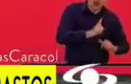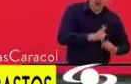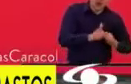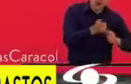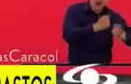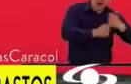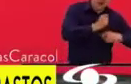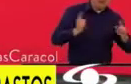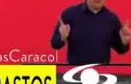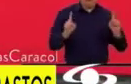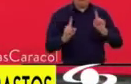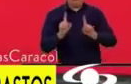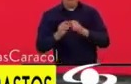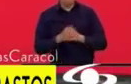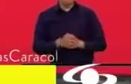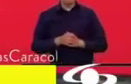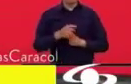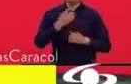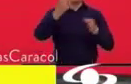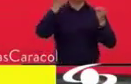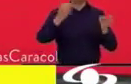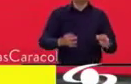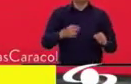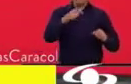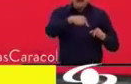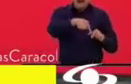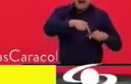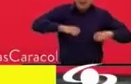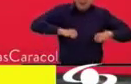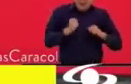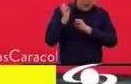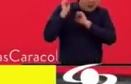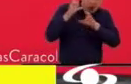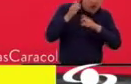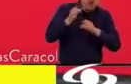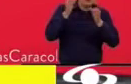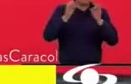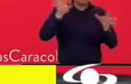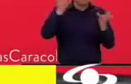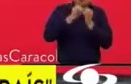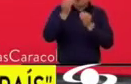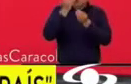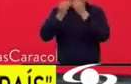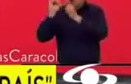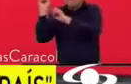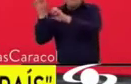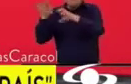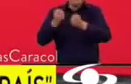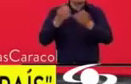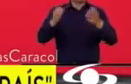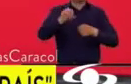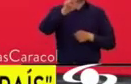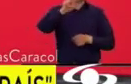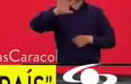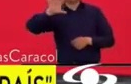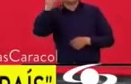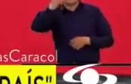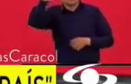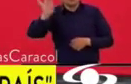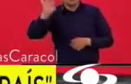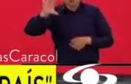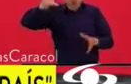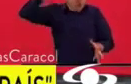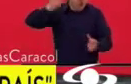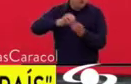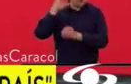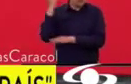el 25% de los alimentos del país. Diariamente están llegando entre 8.000 y 9.000 toneladas de alimentos